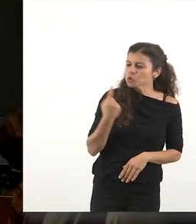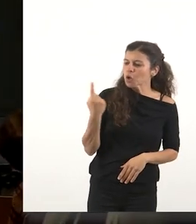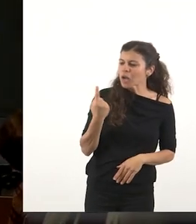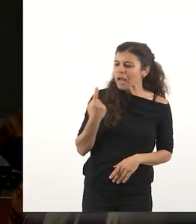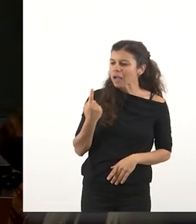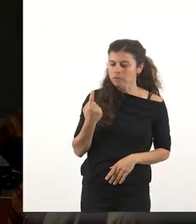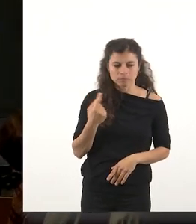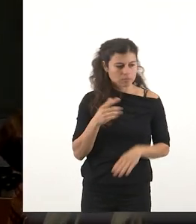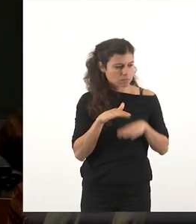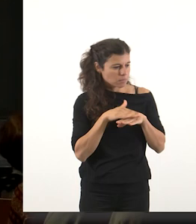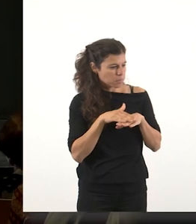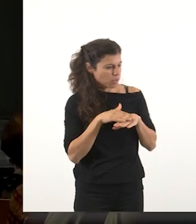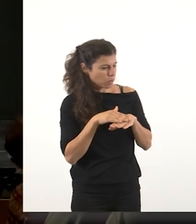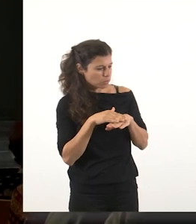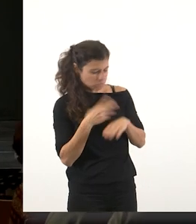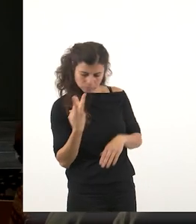Perdona, vamos tres, ¿eh?